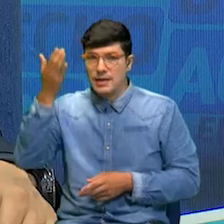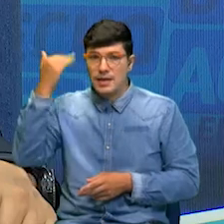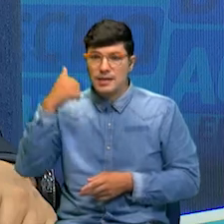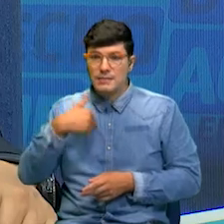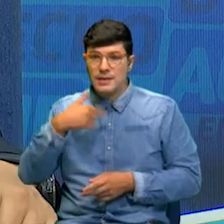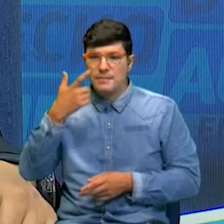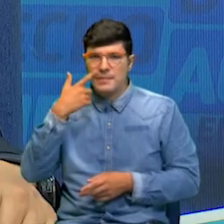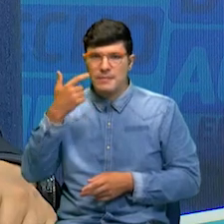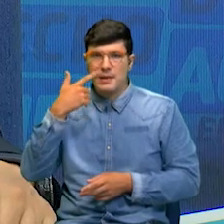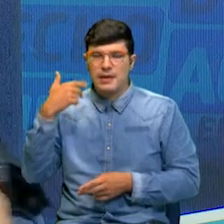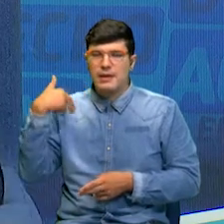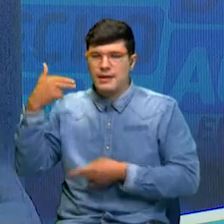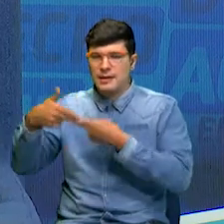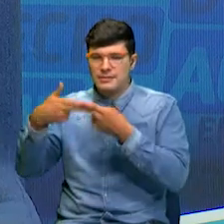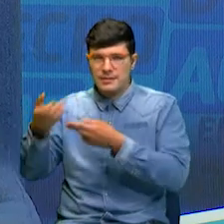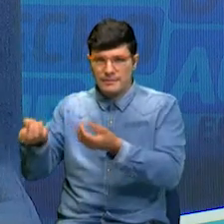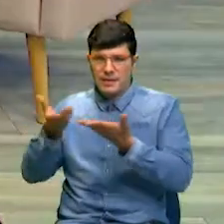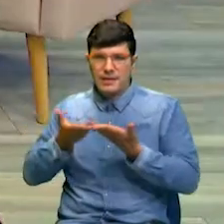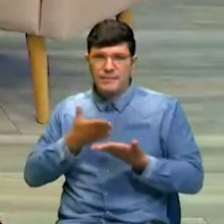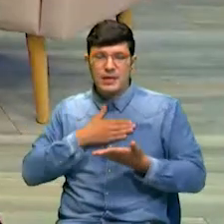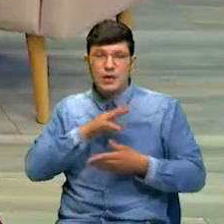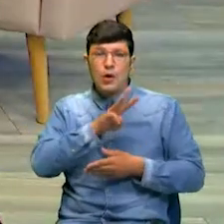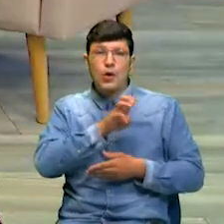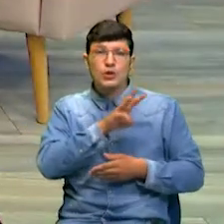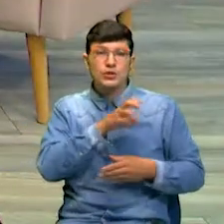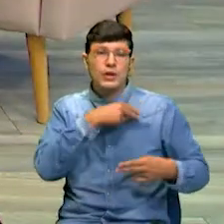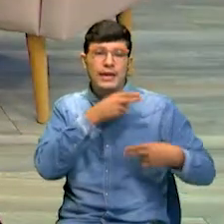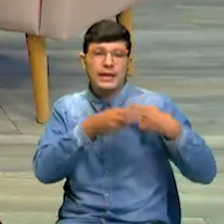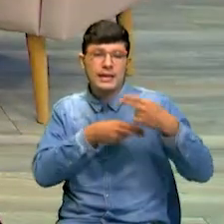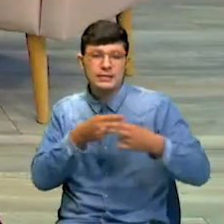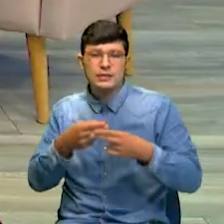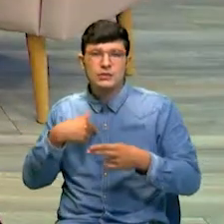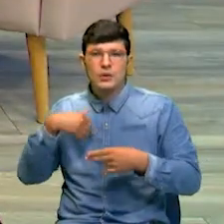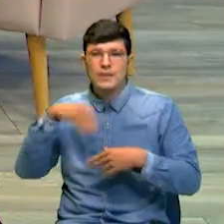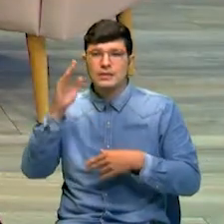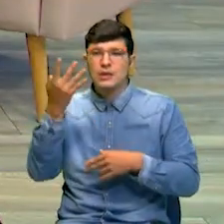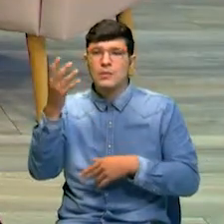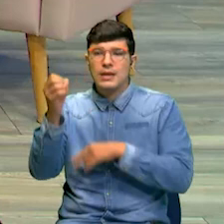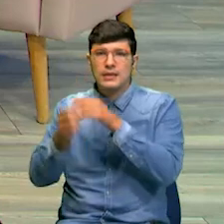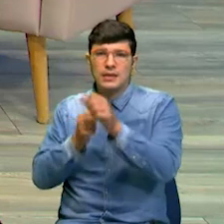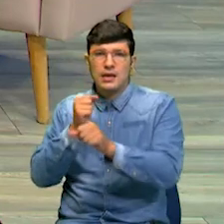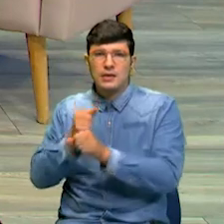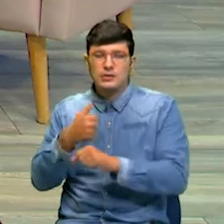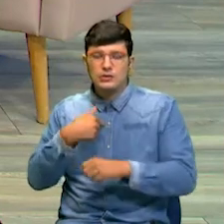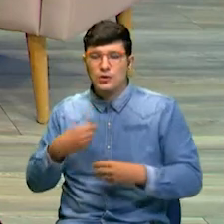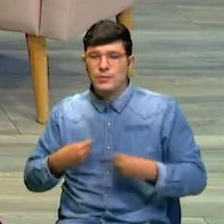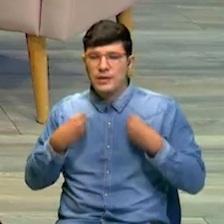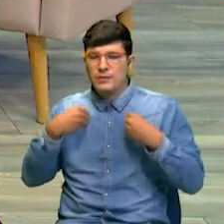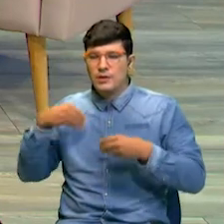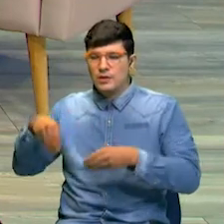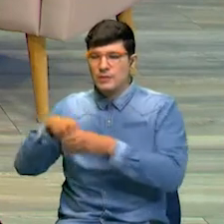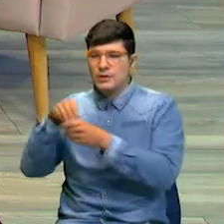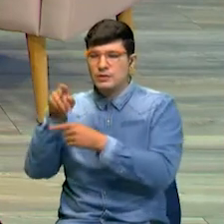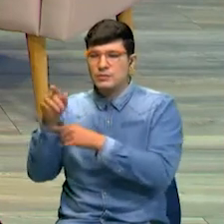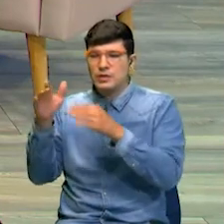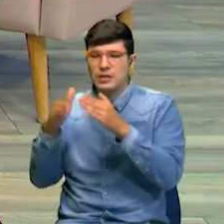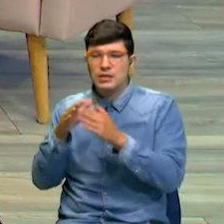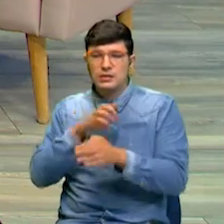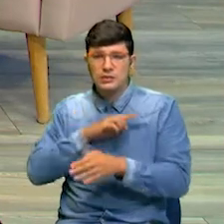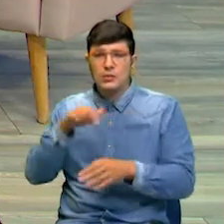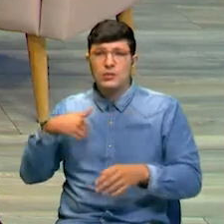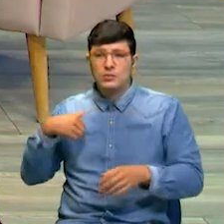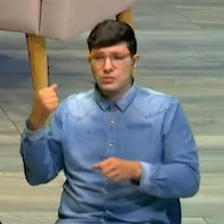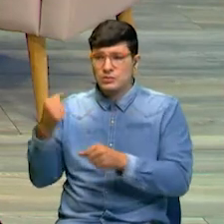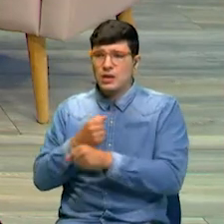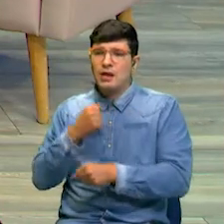somos 8 herederos. Llevo prácticamente 40 años de estar viviendo allá y he metido trabajo, incluso